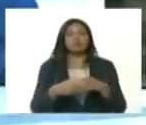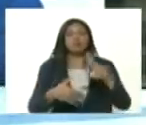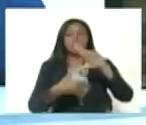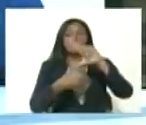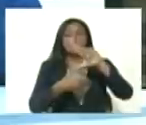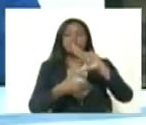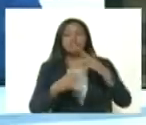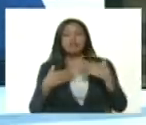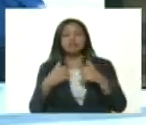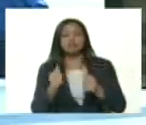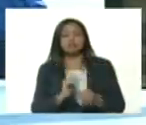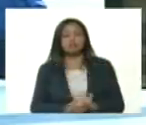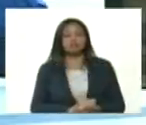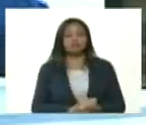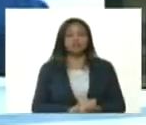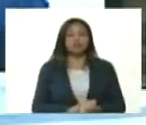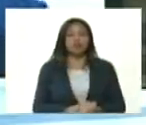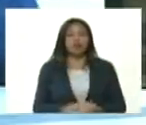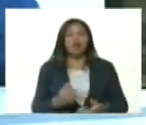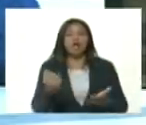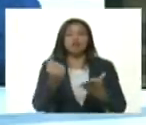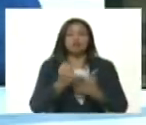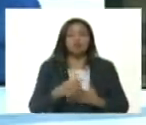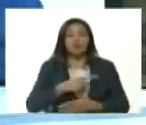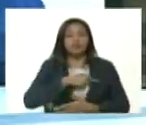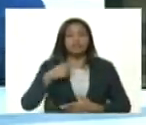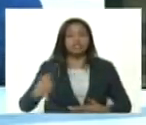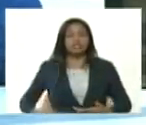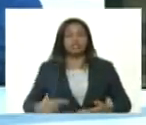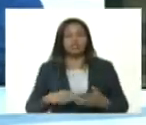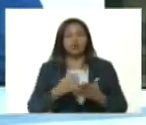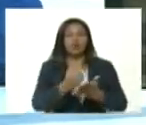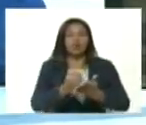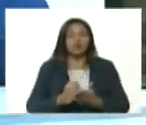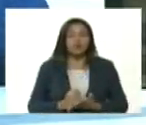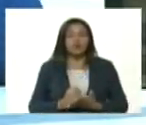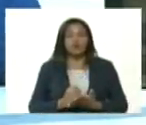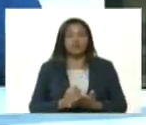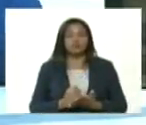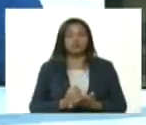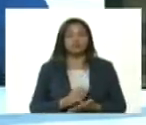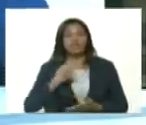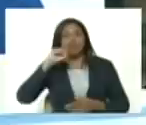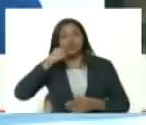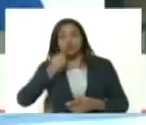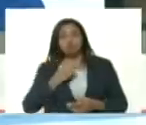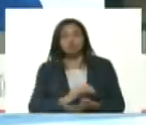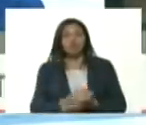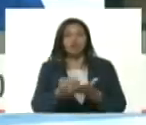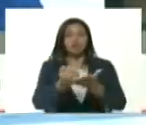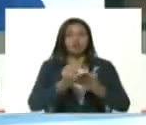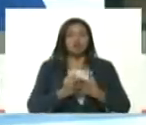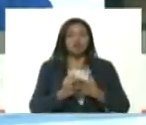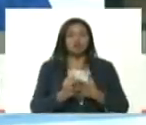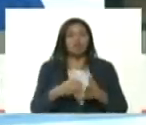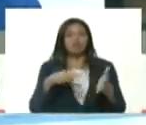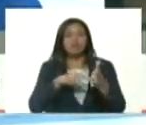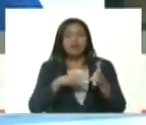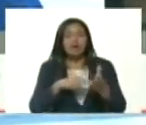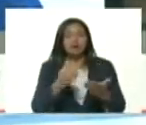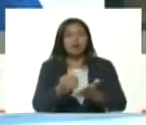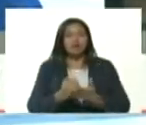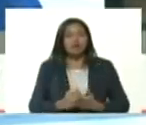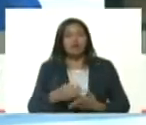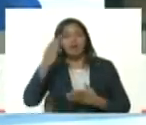Salud, con la ayuda de la República Popular China, con la ayuda de Rusia, con la ayuda de Irán, con la ayuda